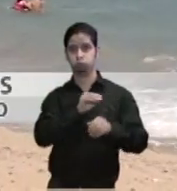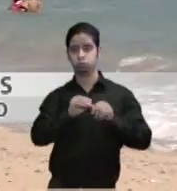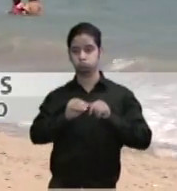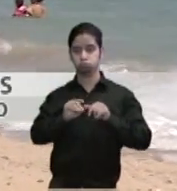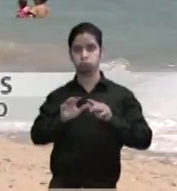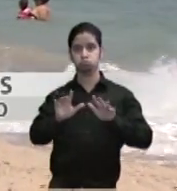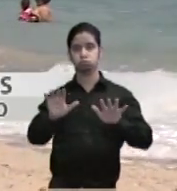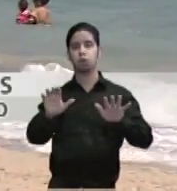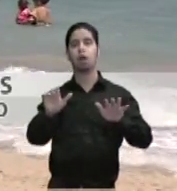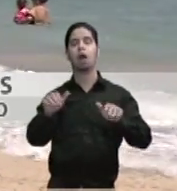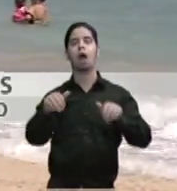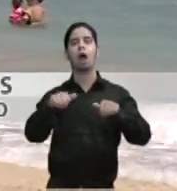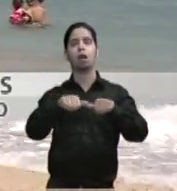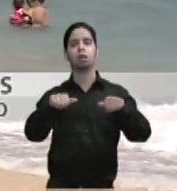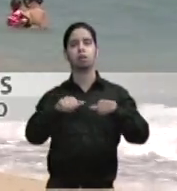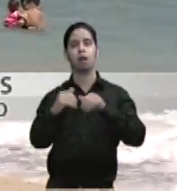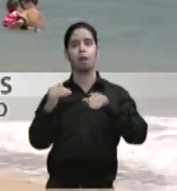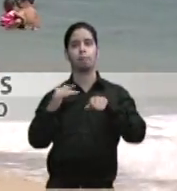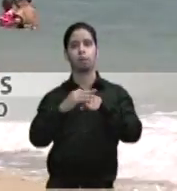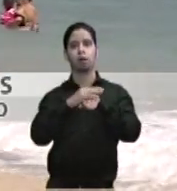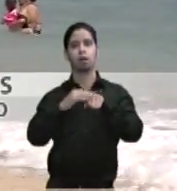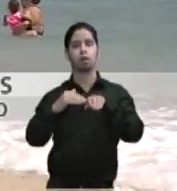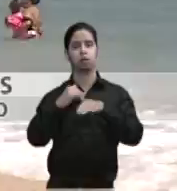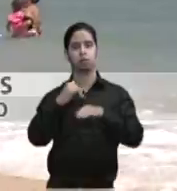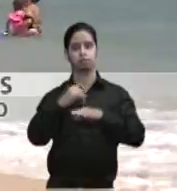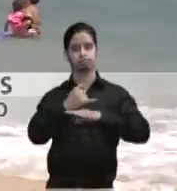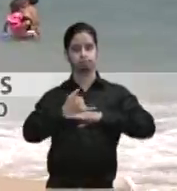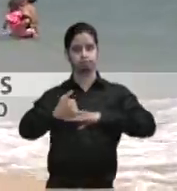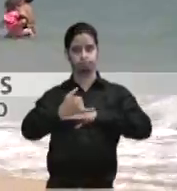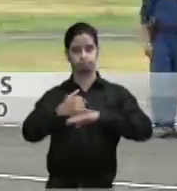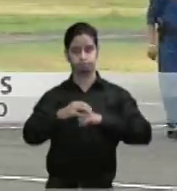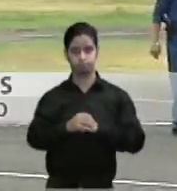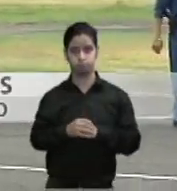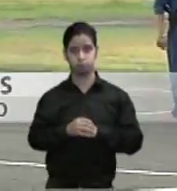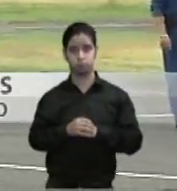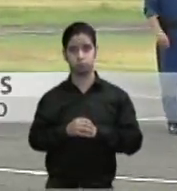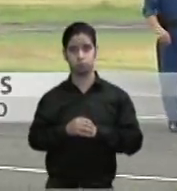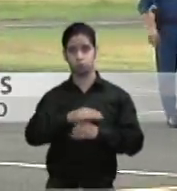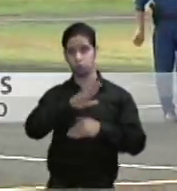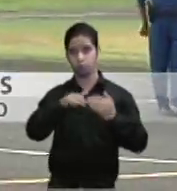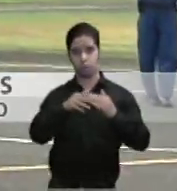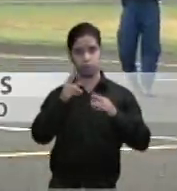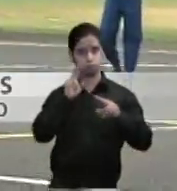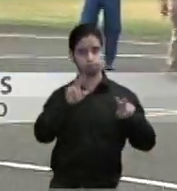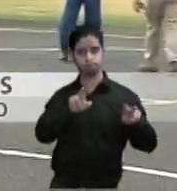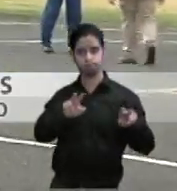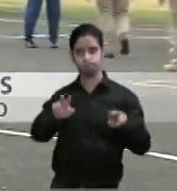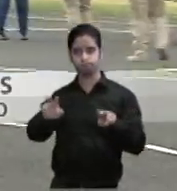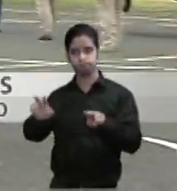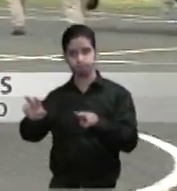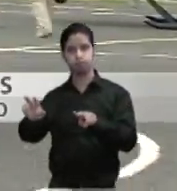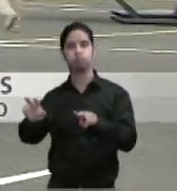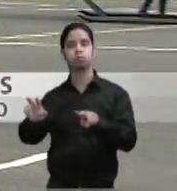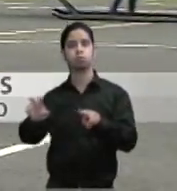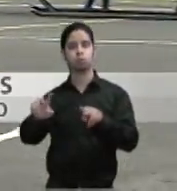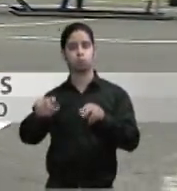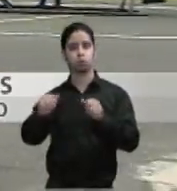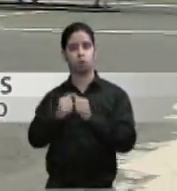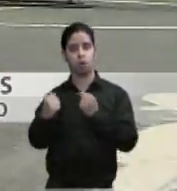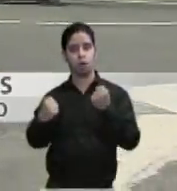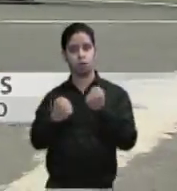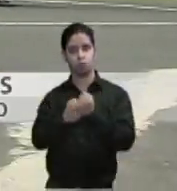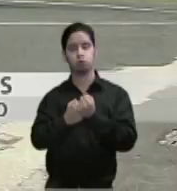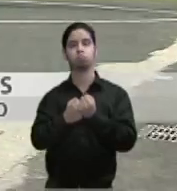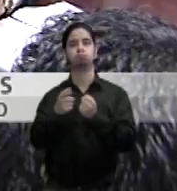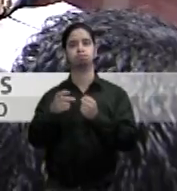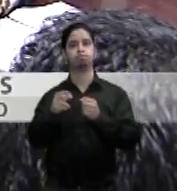isla. Los policías serán asignados para ofrecer vigilancia por aire y tierra en las playas y balnearios del país con el apoyo del personal de negociado de